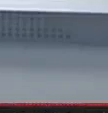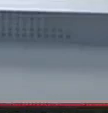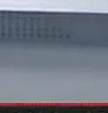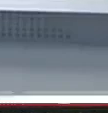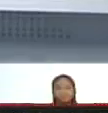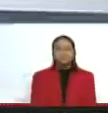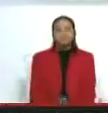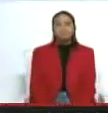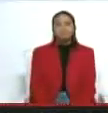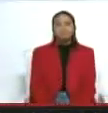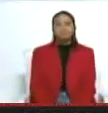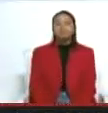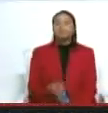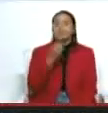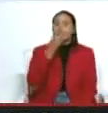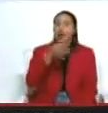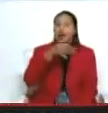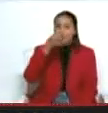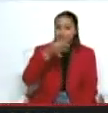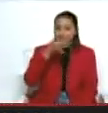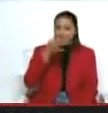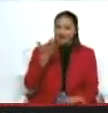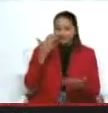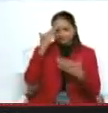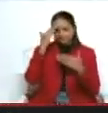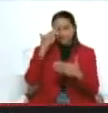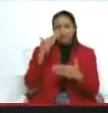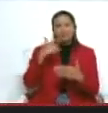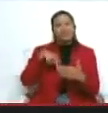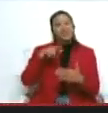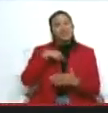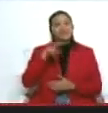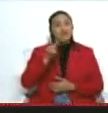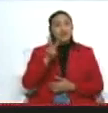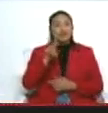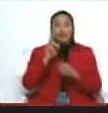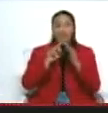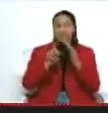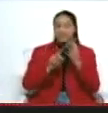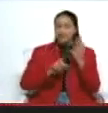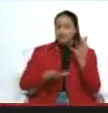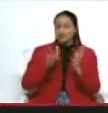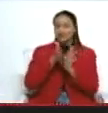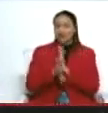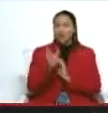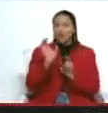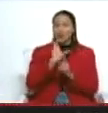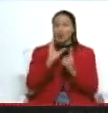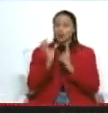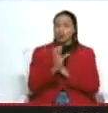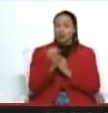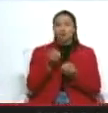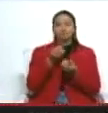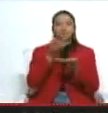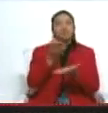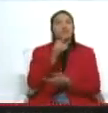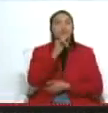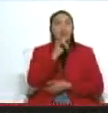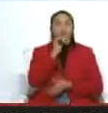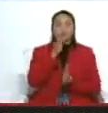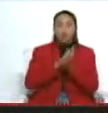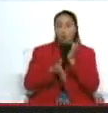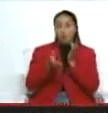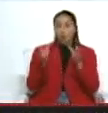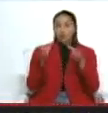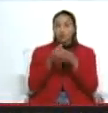Buenas tardes, les saluda Nayfer Suárez. En este país cultural destaca la siguiente información. Con malabares y música orquestal,